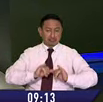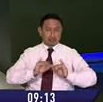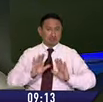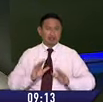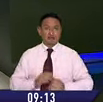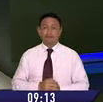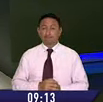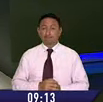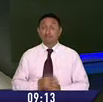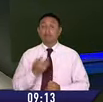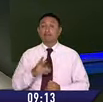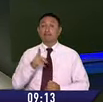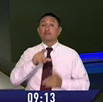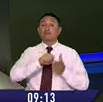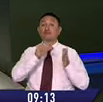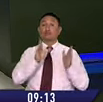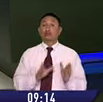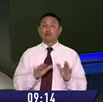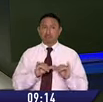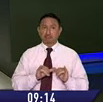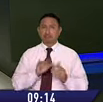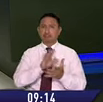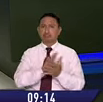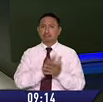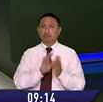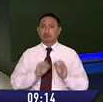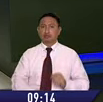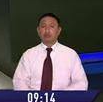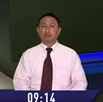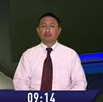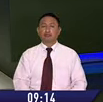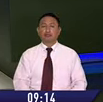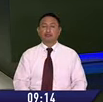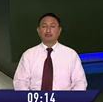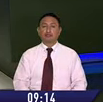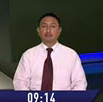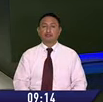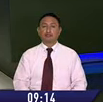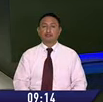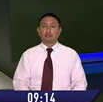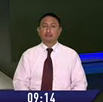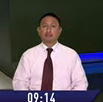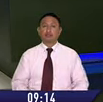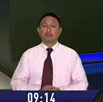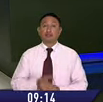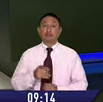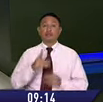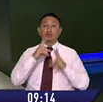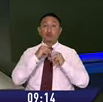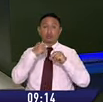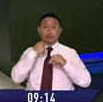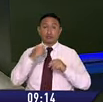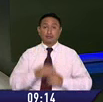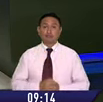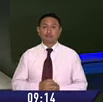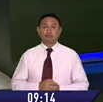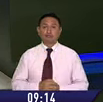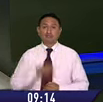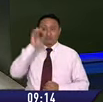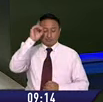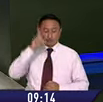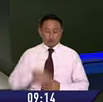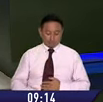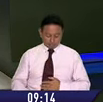continuar, y también la ciudadanía pueda mantener la calma durante este tiempo que vamos a continuar. Usted tiene algunos tweets. Así es, a propósito de